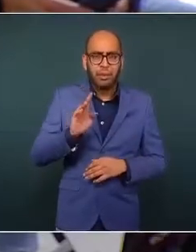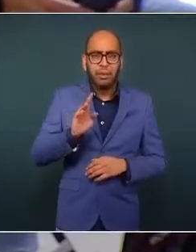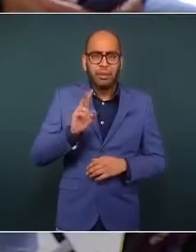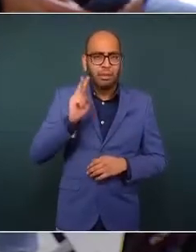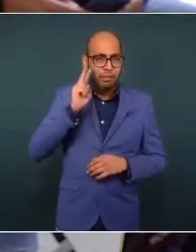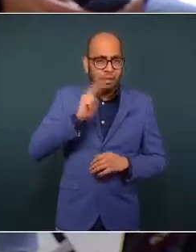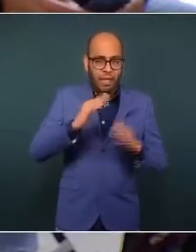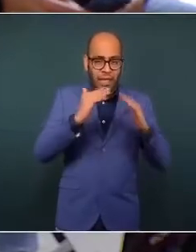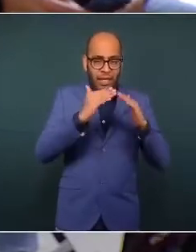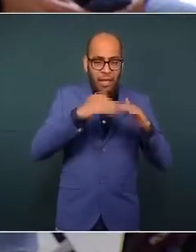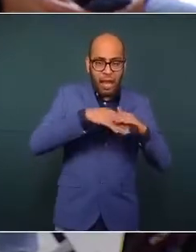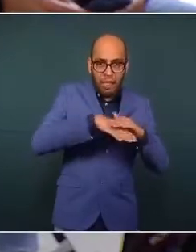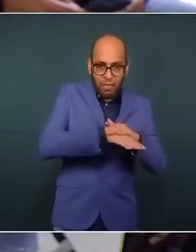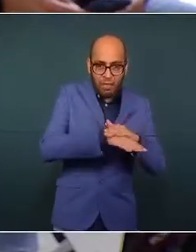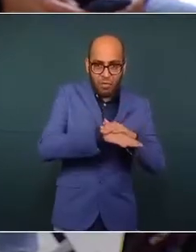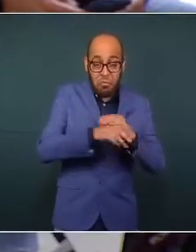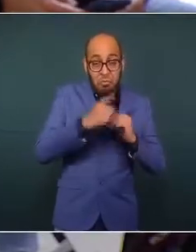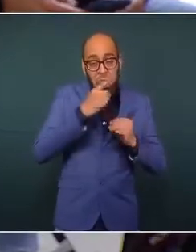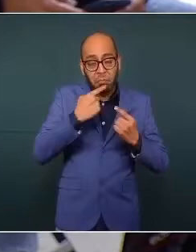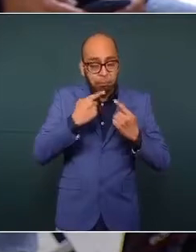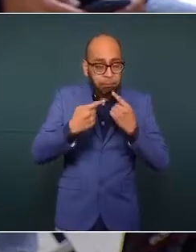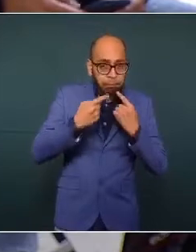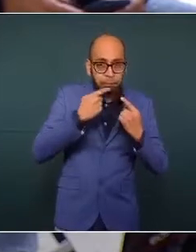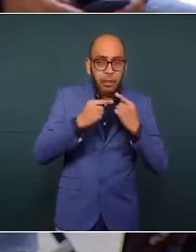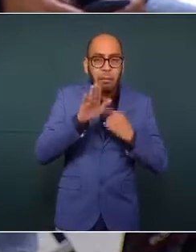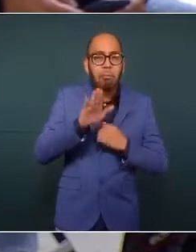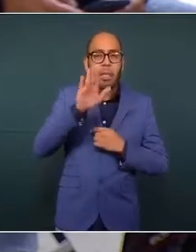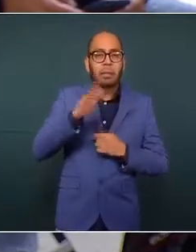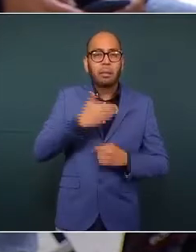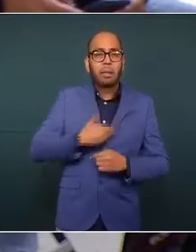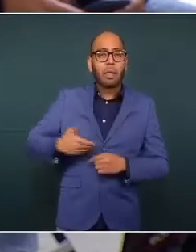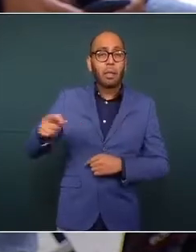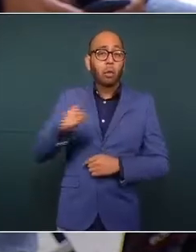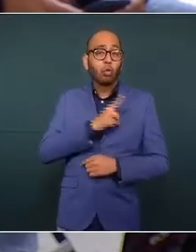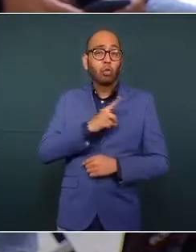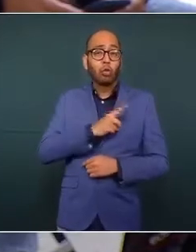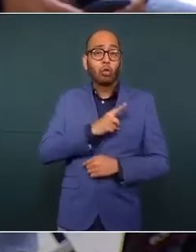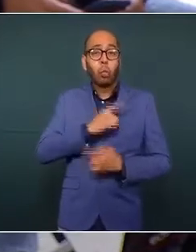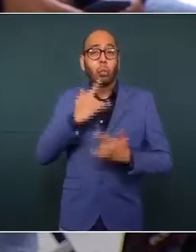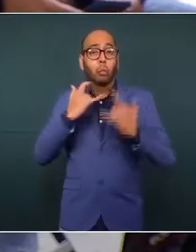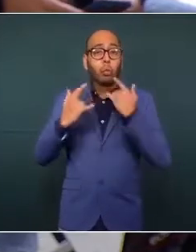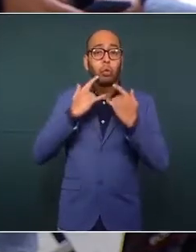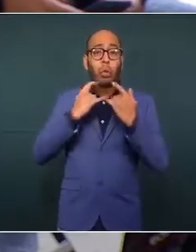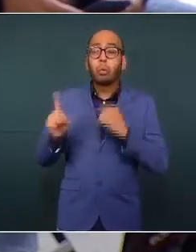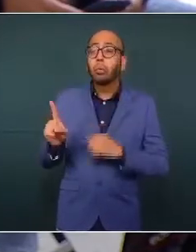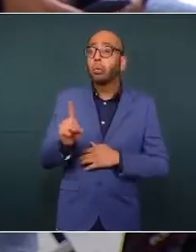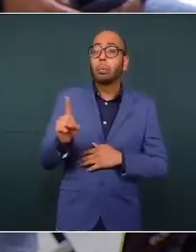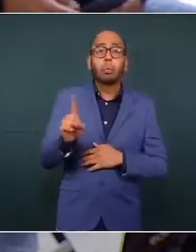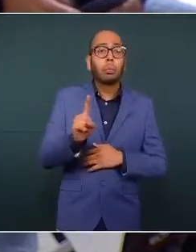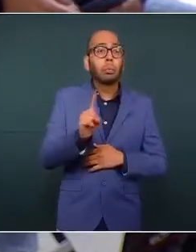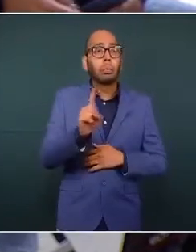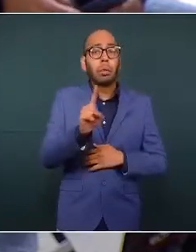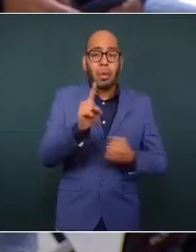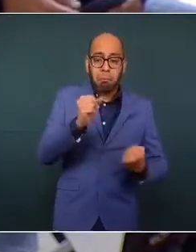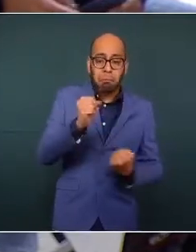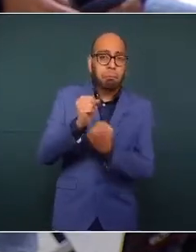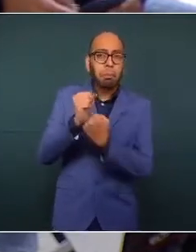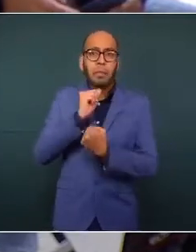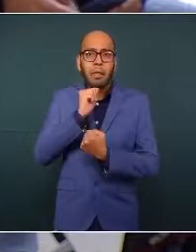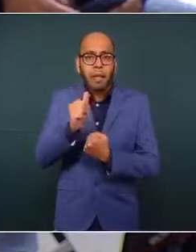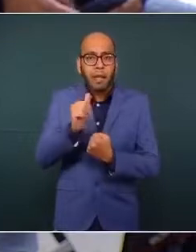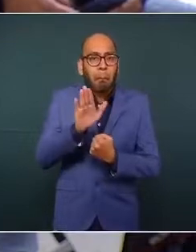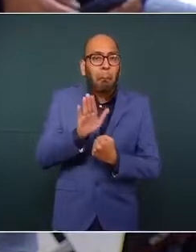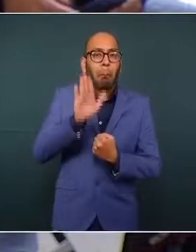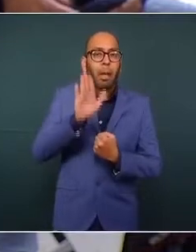casas, ¿no?, que usted está luchando como el llanero solitario, es decir, que pareciera que no todo su gabinete está